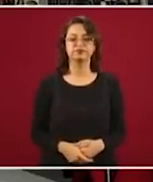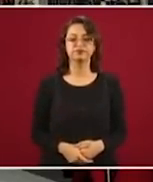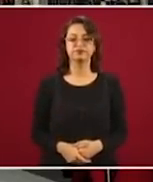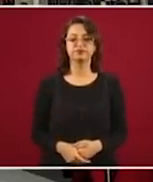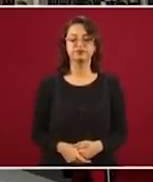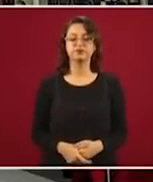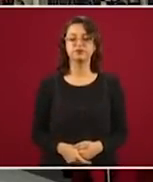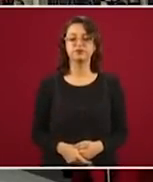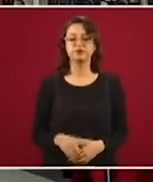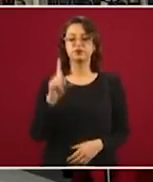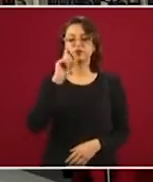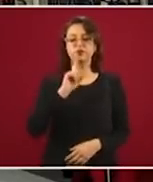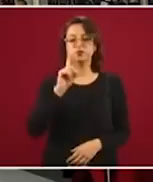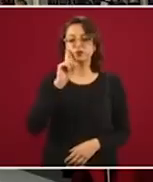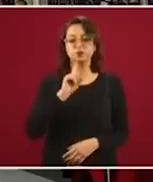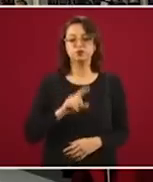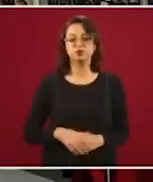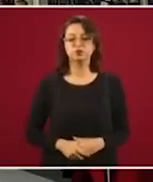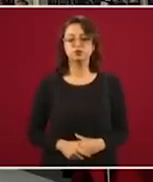Compañera.